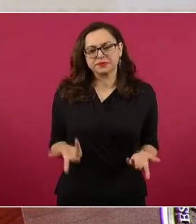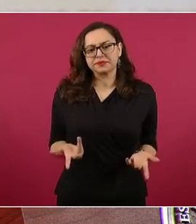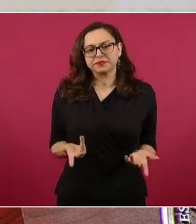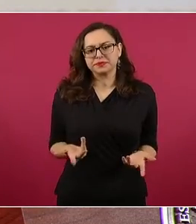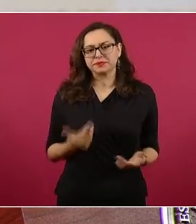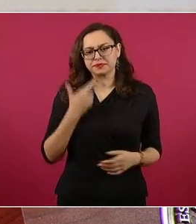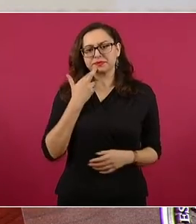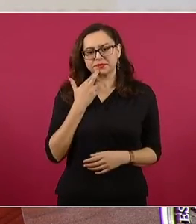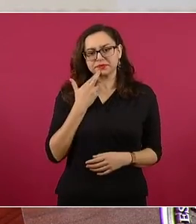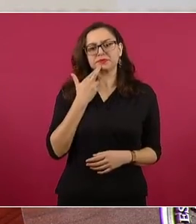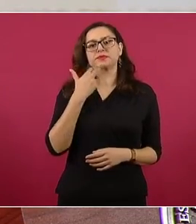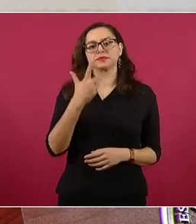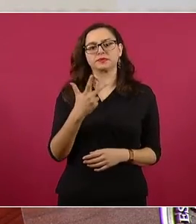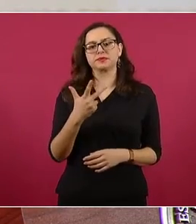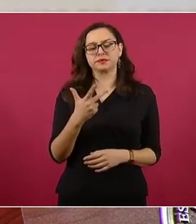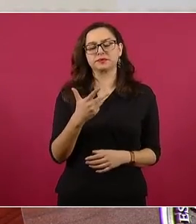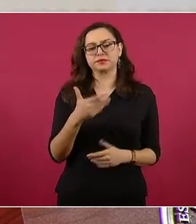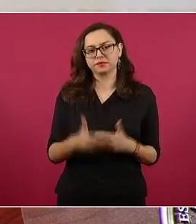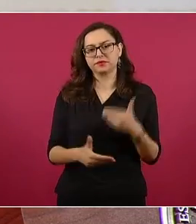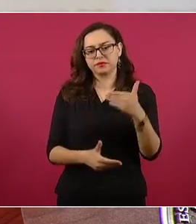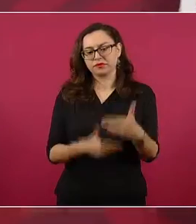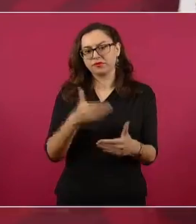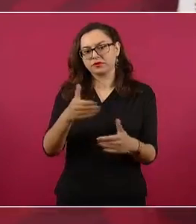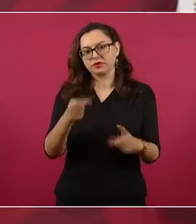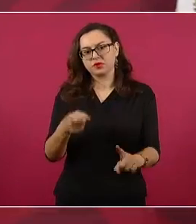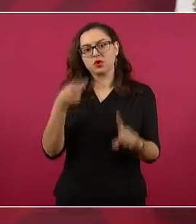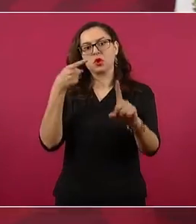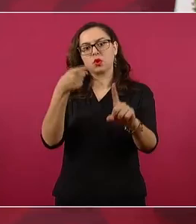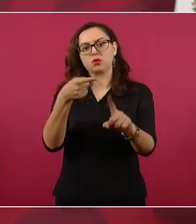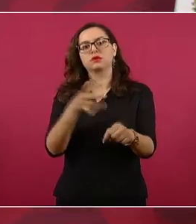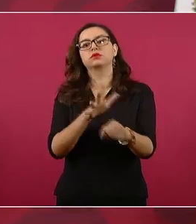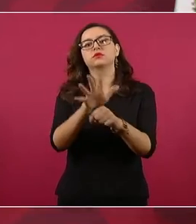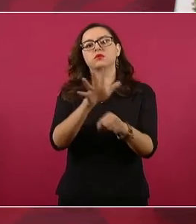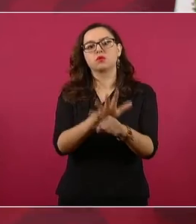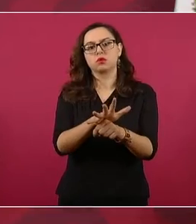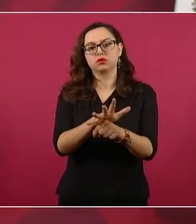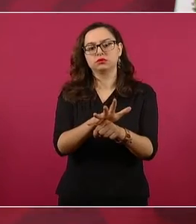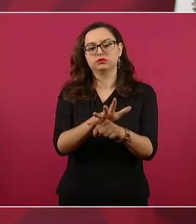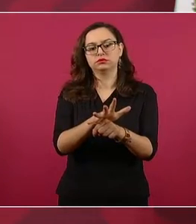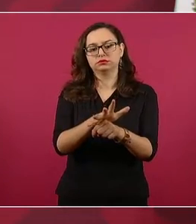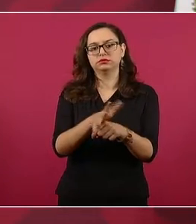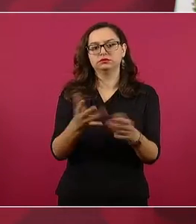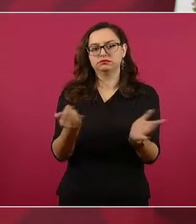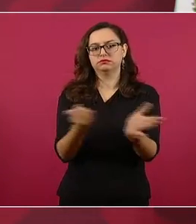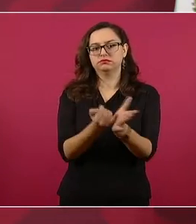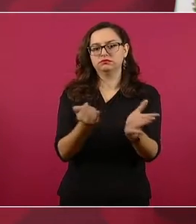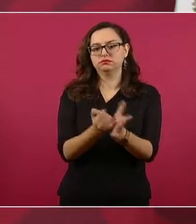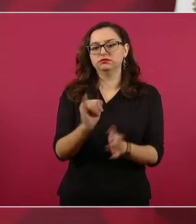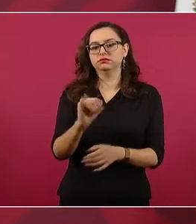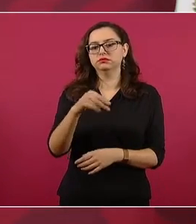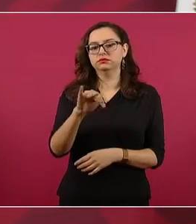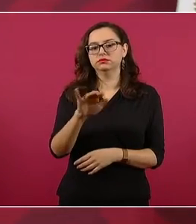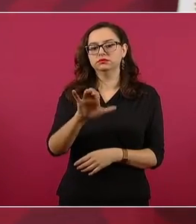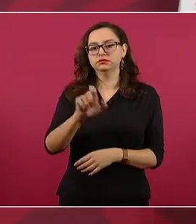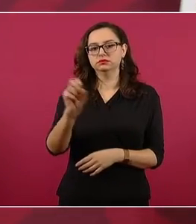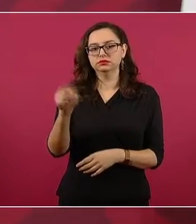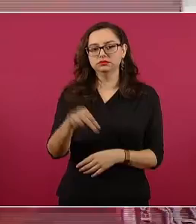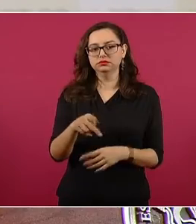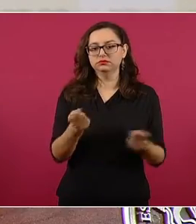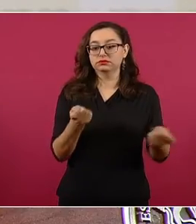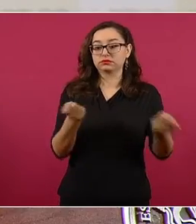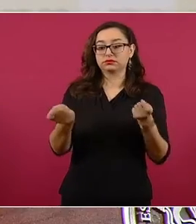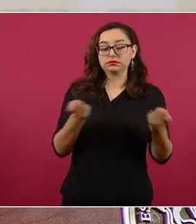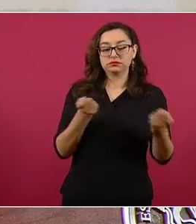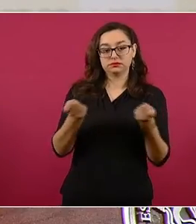y estamos buscando controlar así la inflación, porque hace